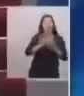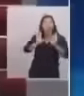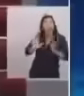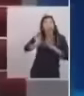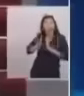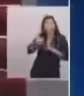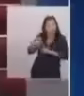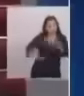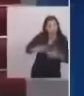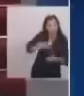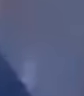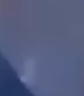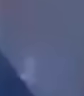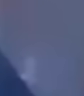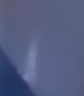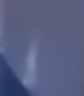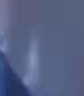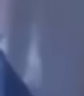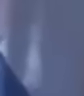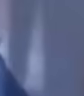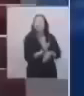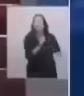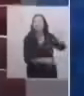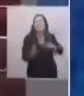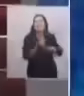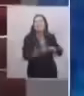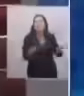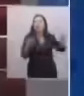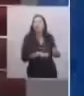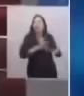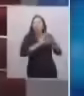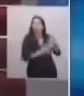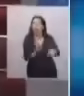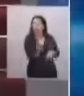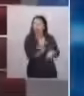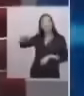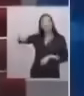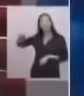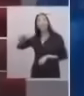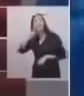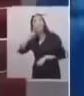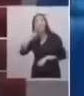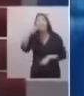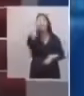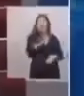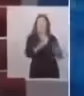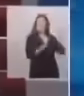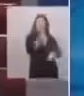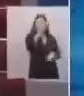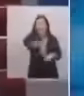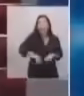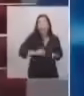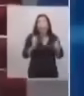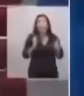yo sab lo que pienso mi tía la Graciela va al supermercado del Barrio con 600 pesos que vio el sábado la harina